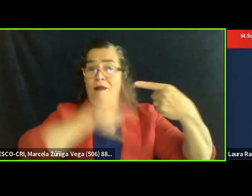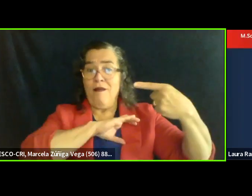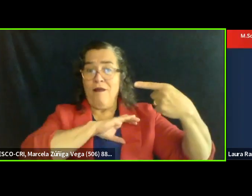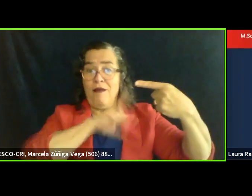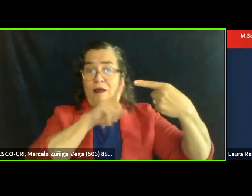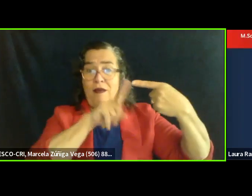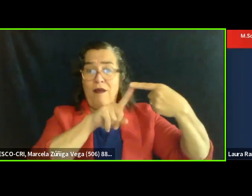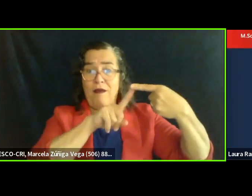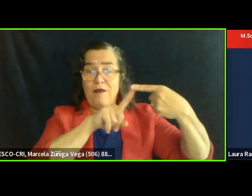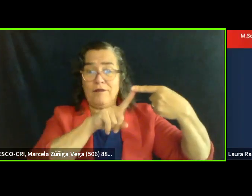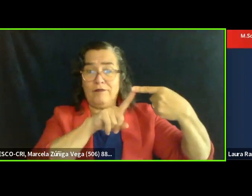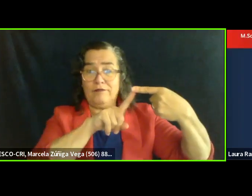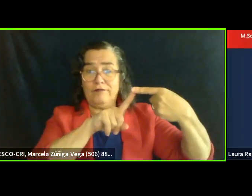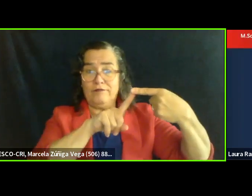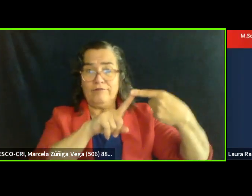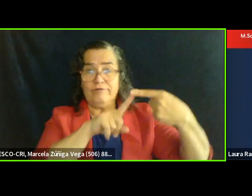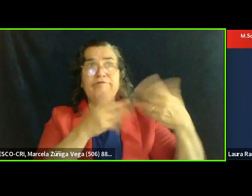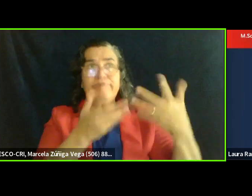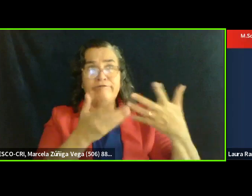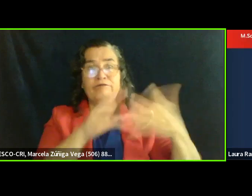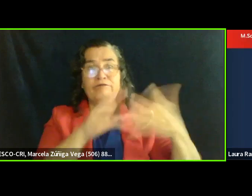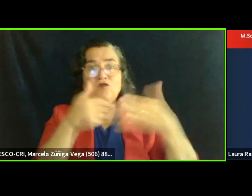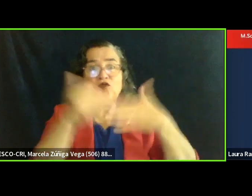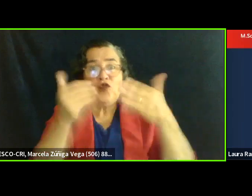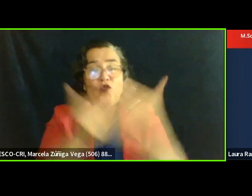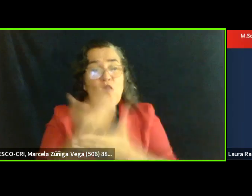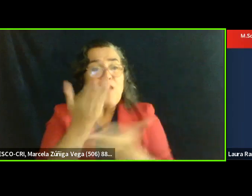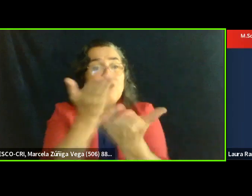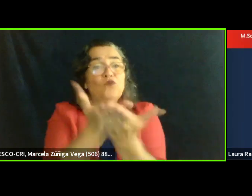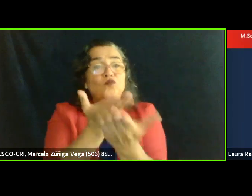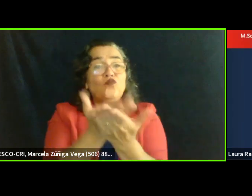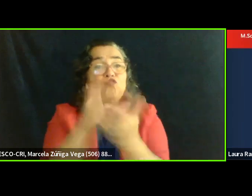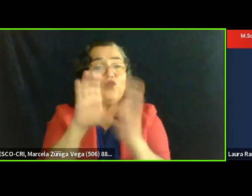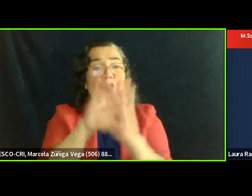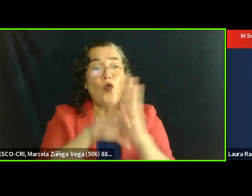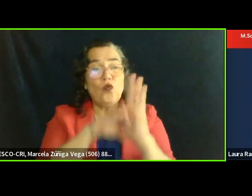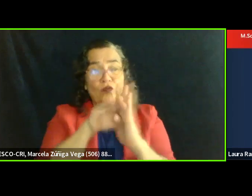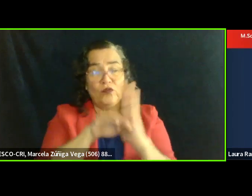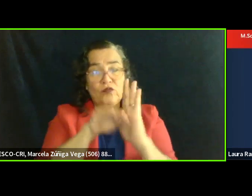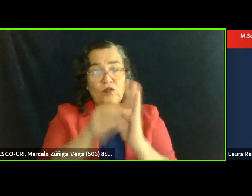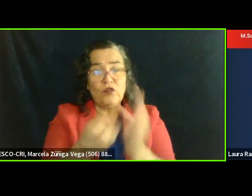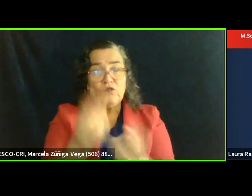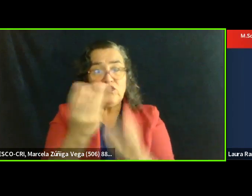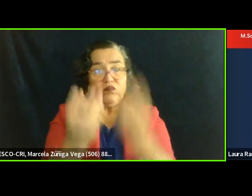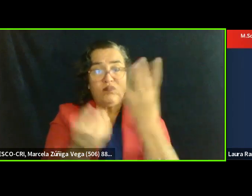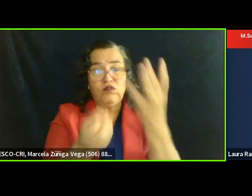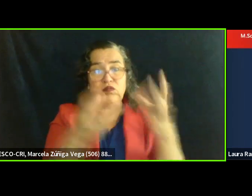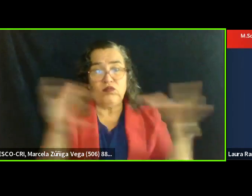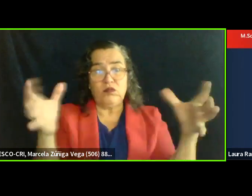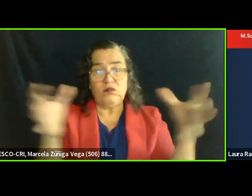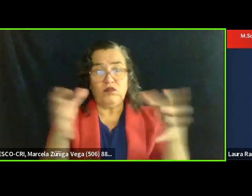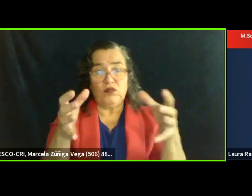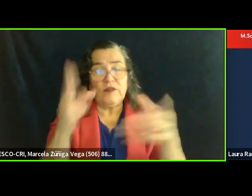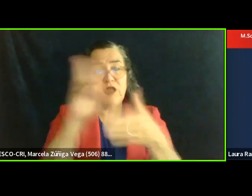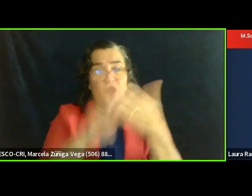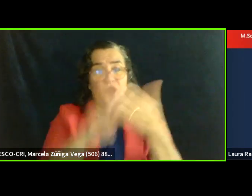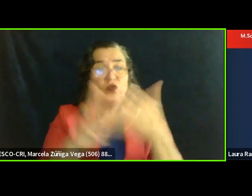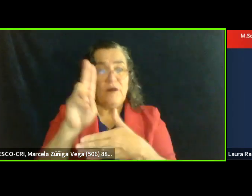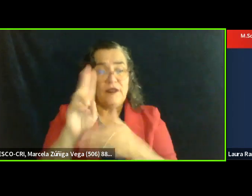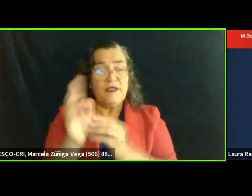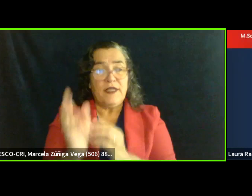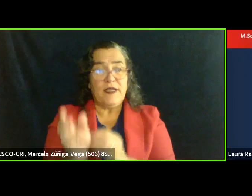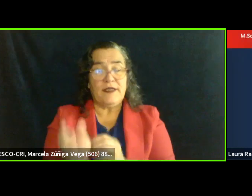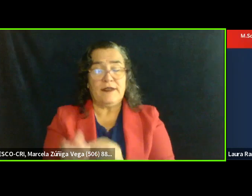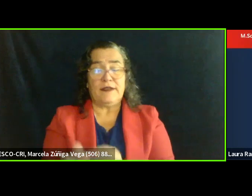todos aquellos nuevos planteamientos curriculares que partan de las universidades. En